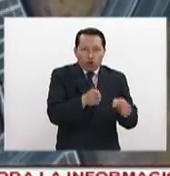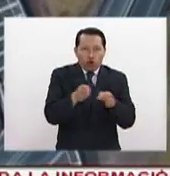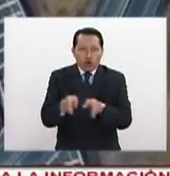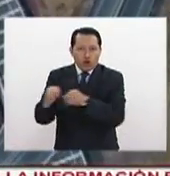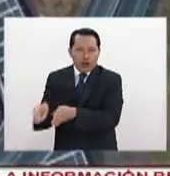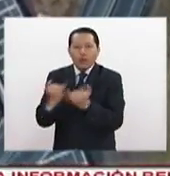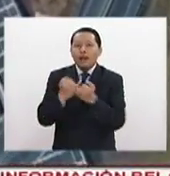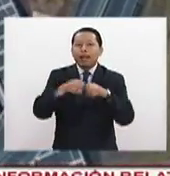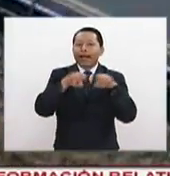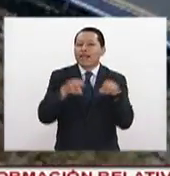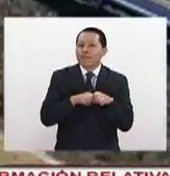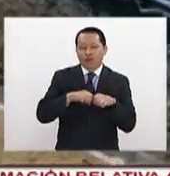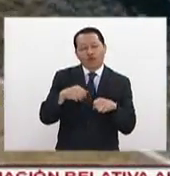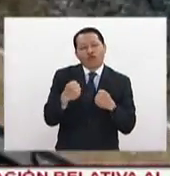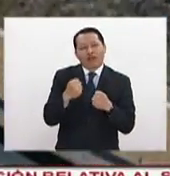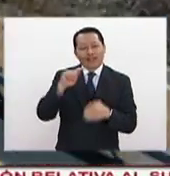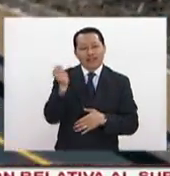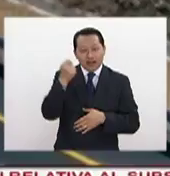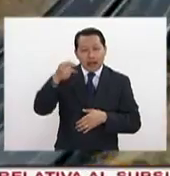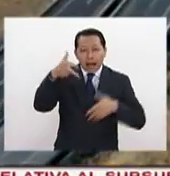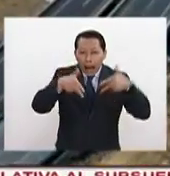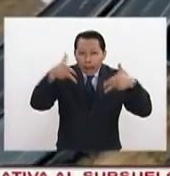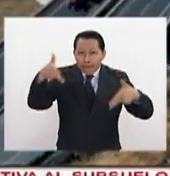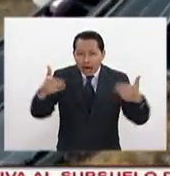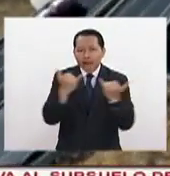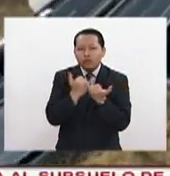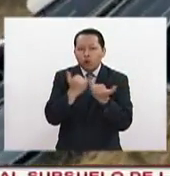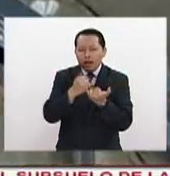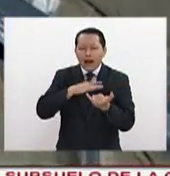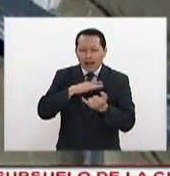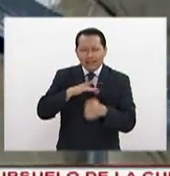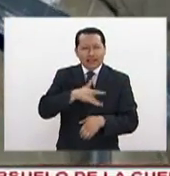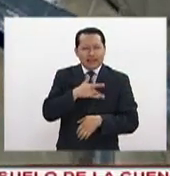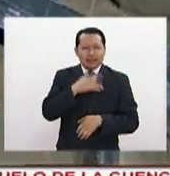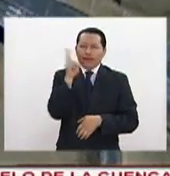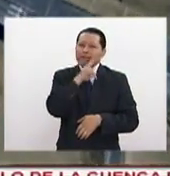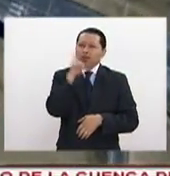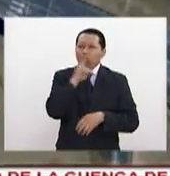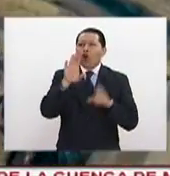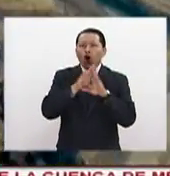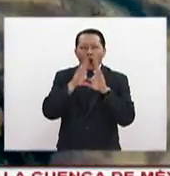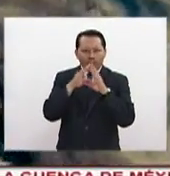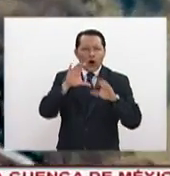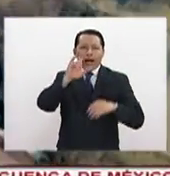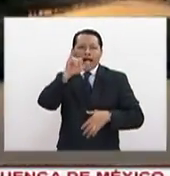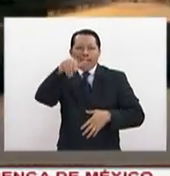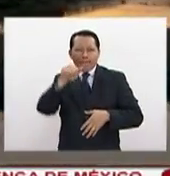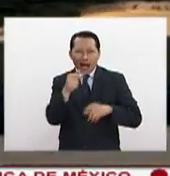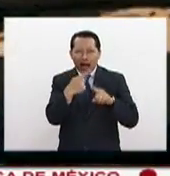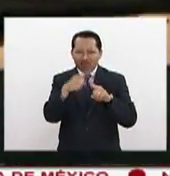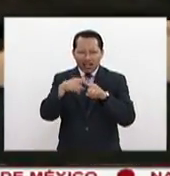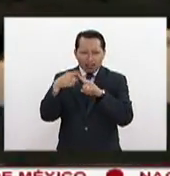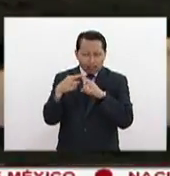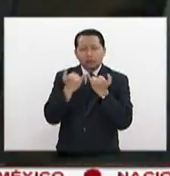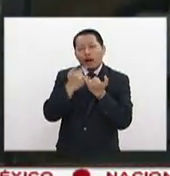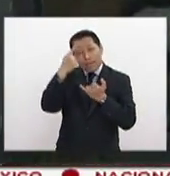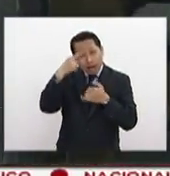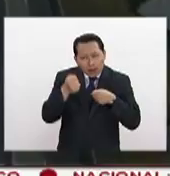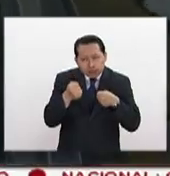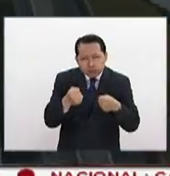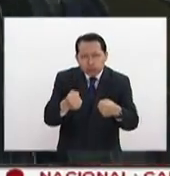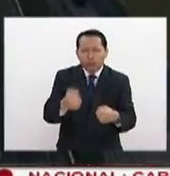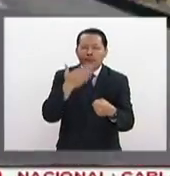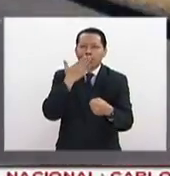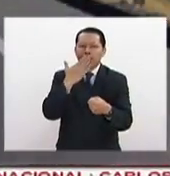alta tecnología, cámaras de monitoreo y estaciones meteorológicas que actualizan la información sobre las condiciones de manejo para dar